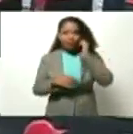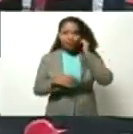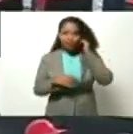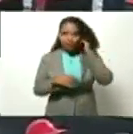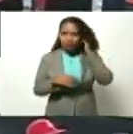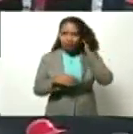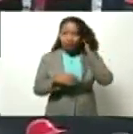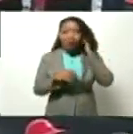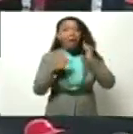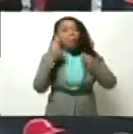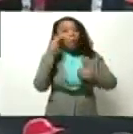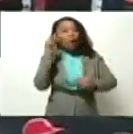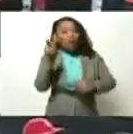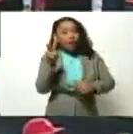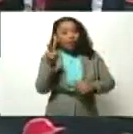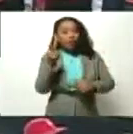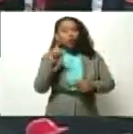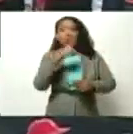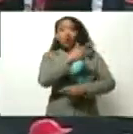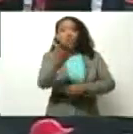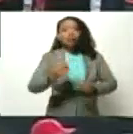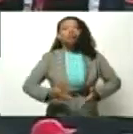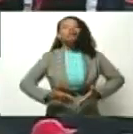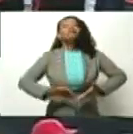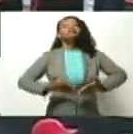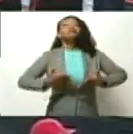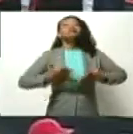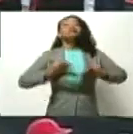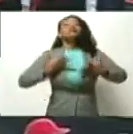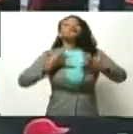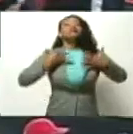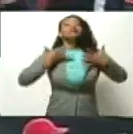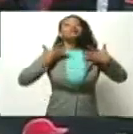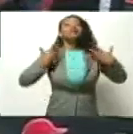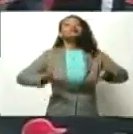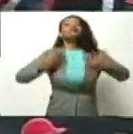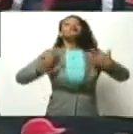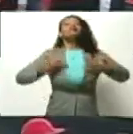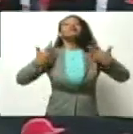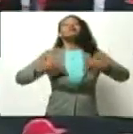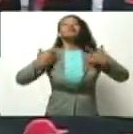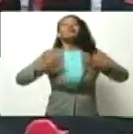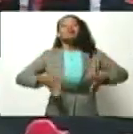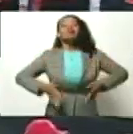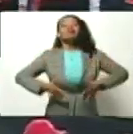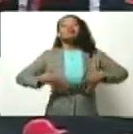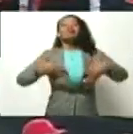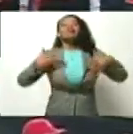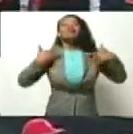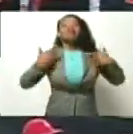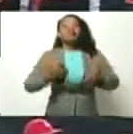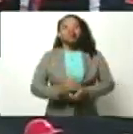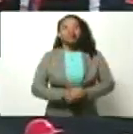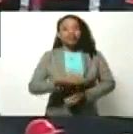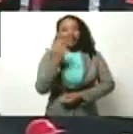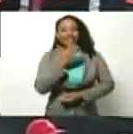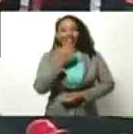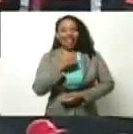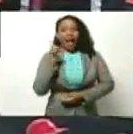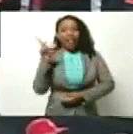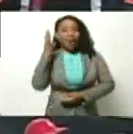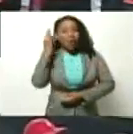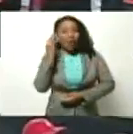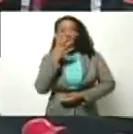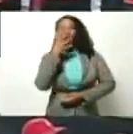vamos a ver agarren aire aire agarra aire negra agarra aire esta